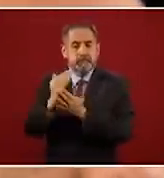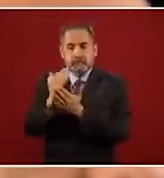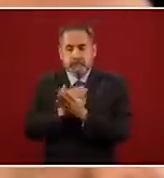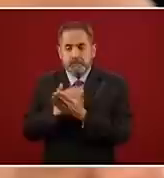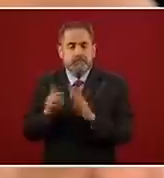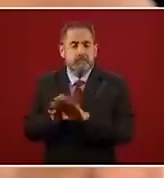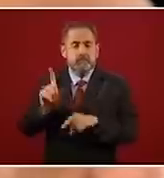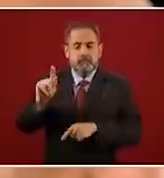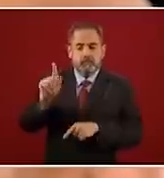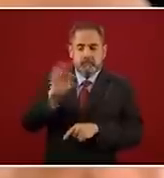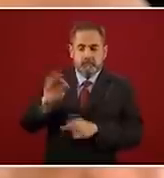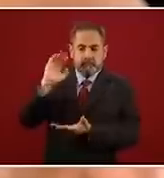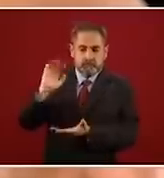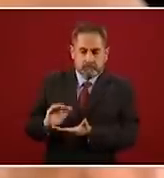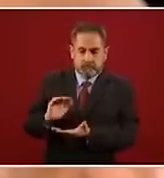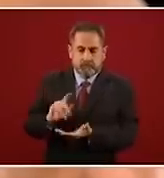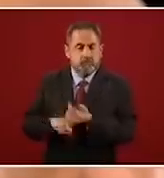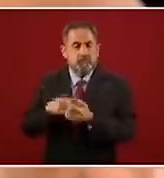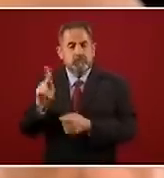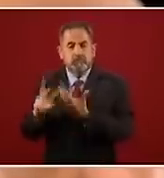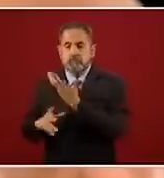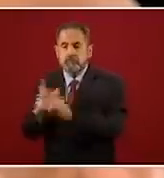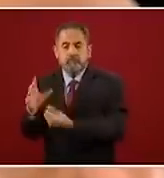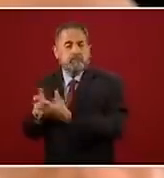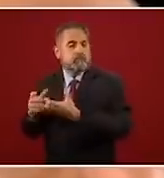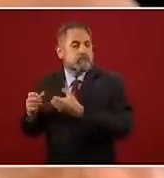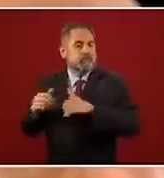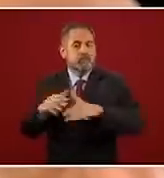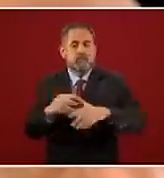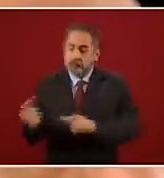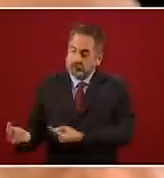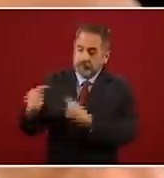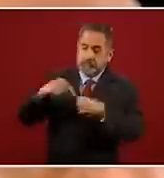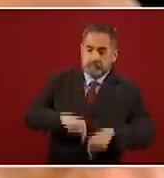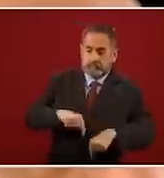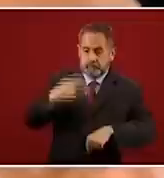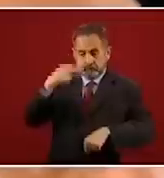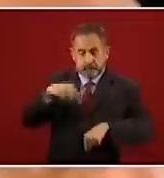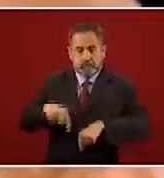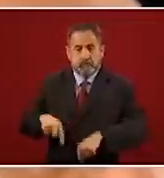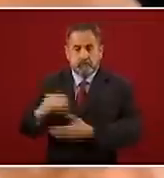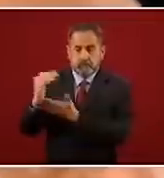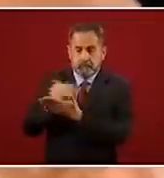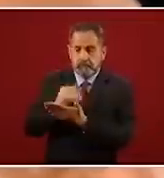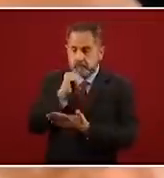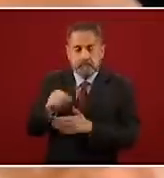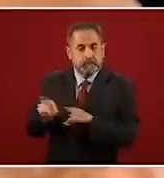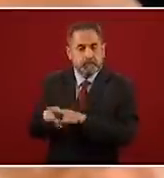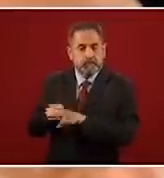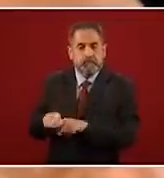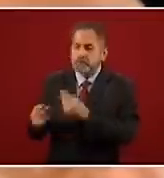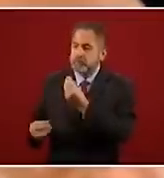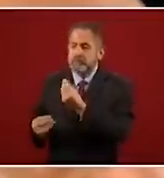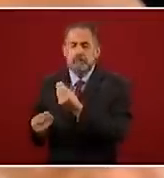en un 70%, sin embargo el flujo migratorio de estos países hacia México pues no se ha reducido, aquí tenemos la nueva